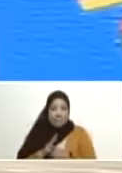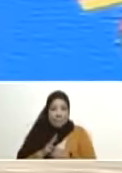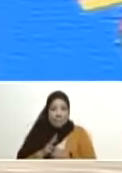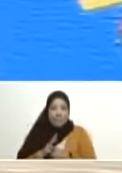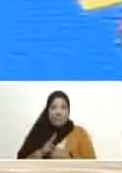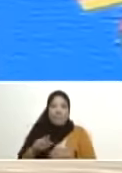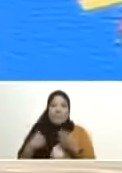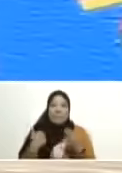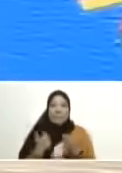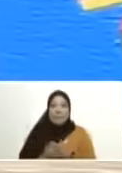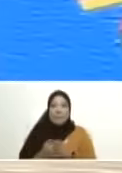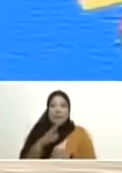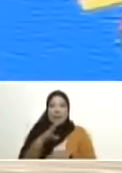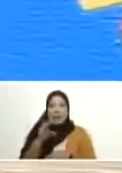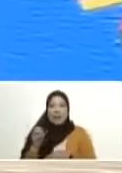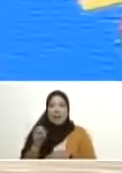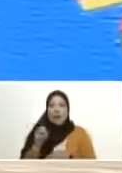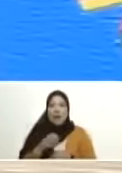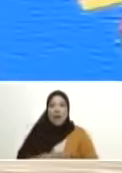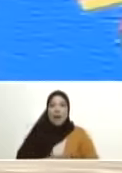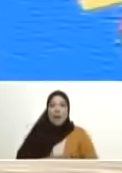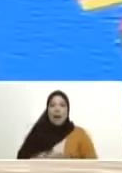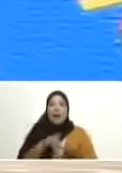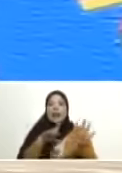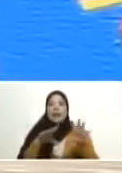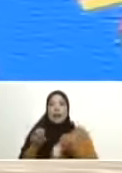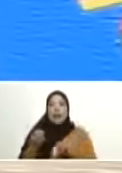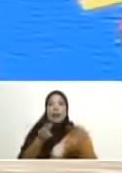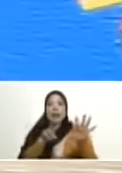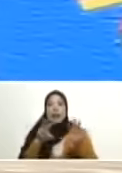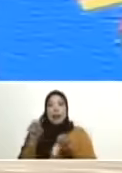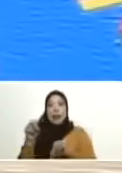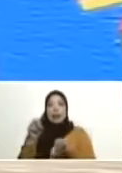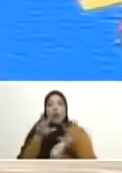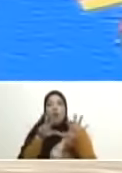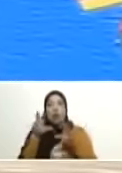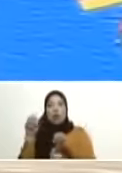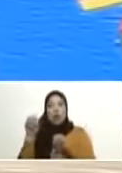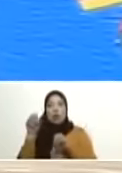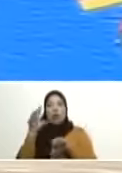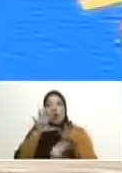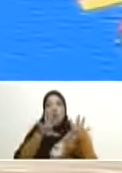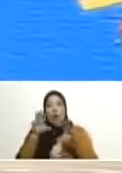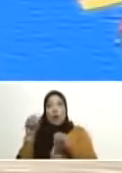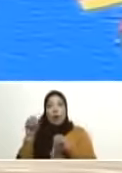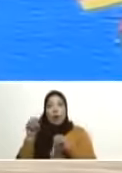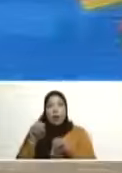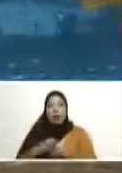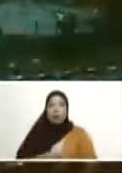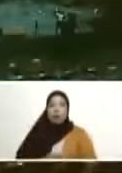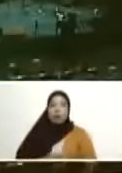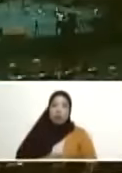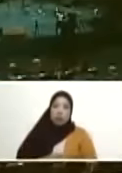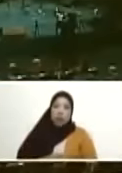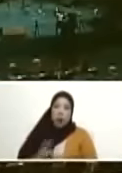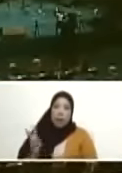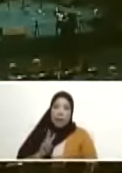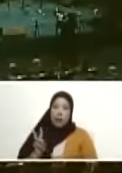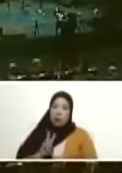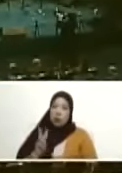desde la década de los 50, 60, 70, 80, 90,